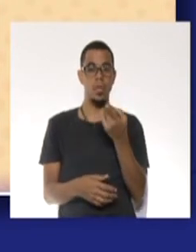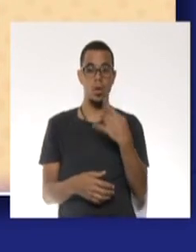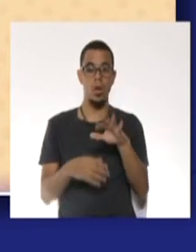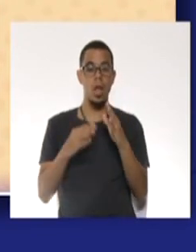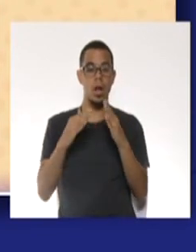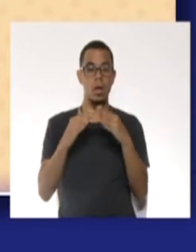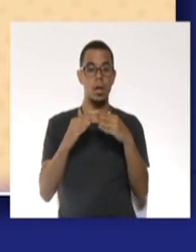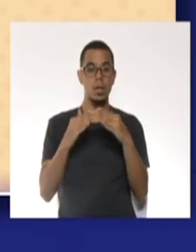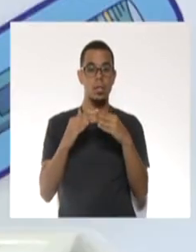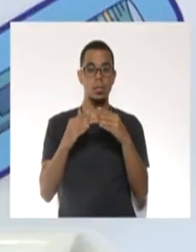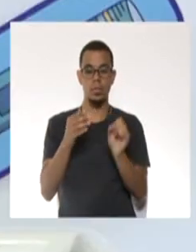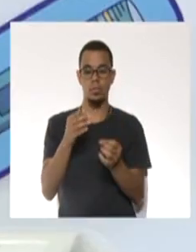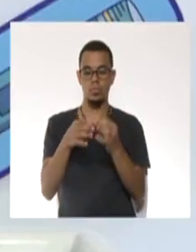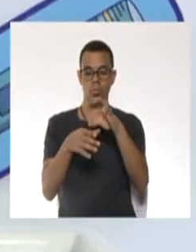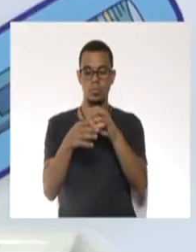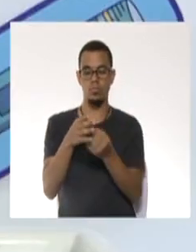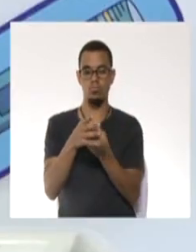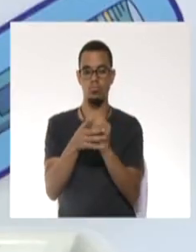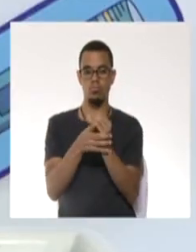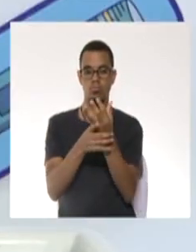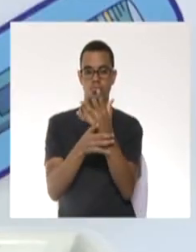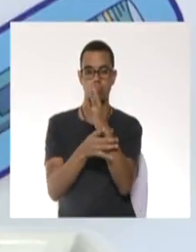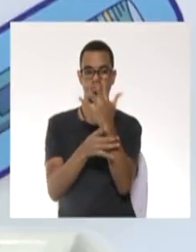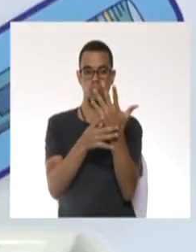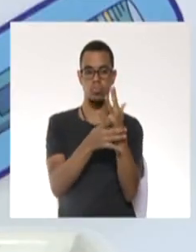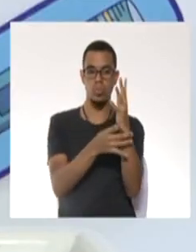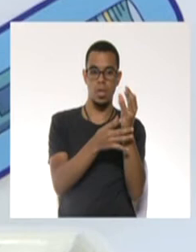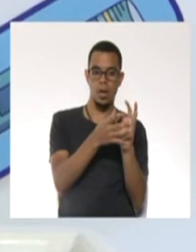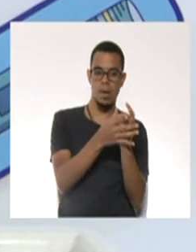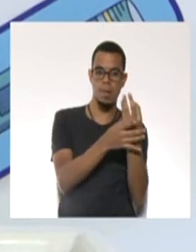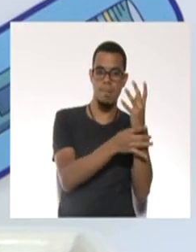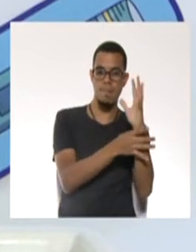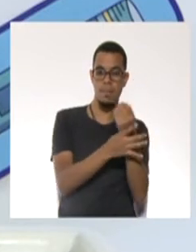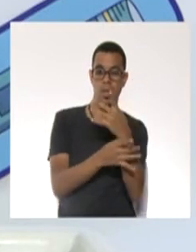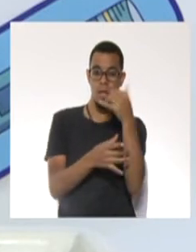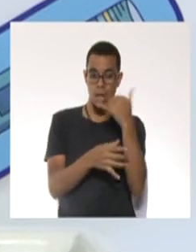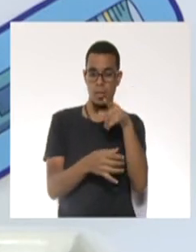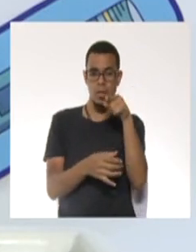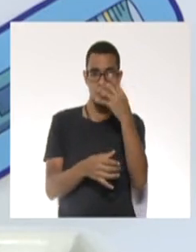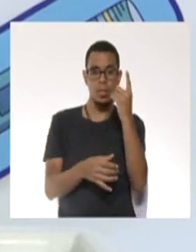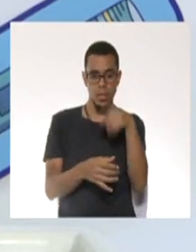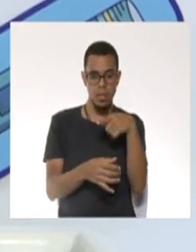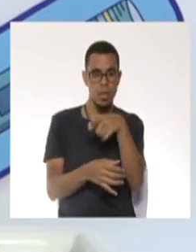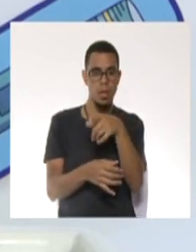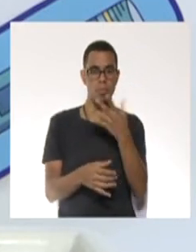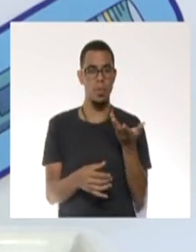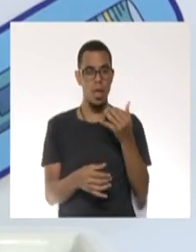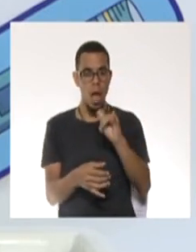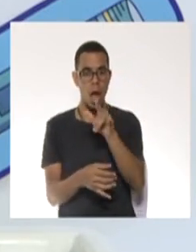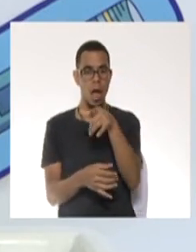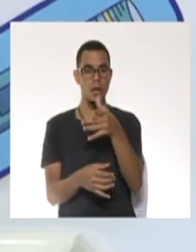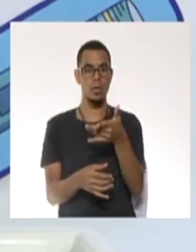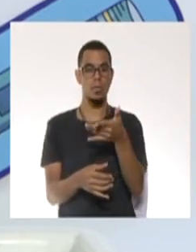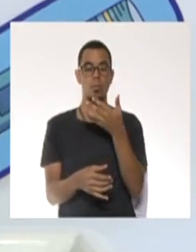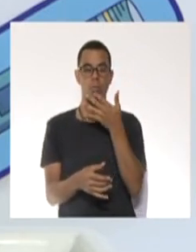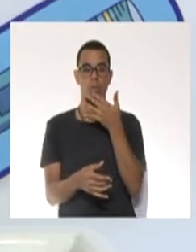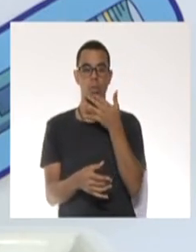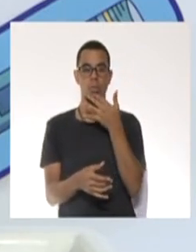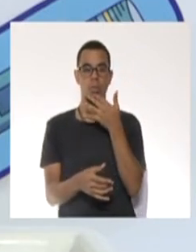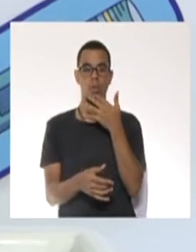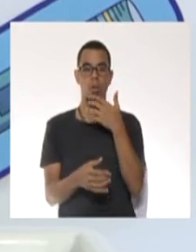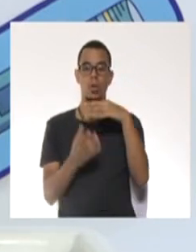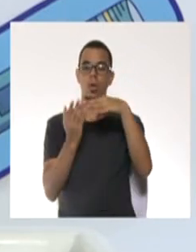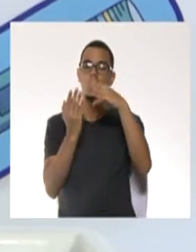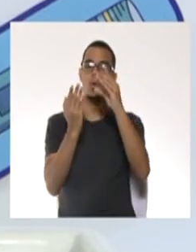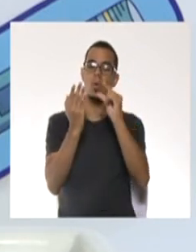nuestras plantas, muchas de ellas tienen un olor particular. Por ejemplo, la manzanilla. En este caso,